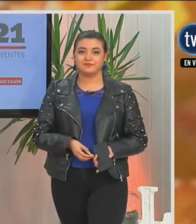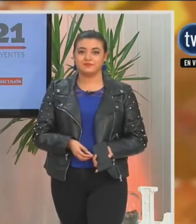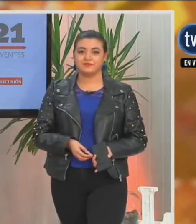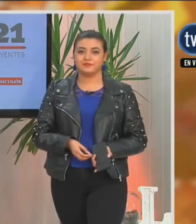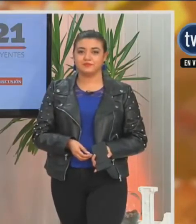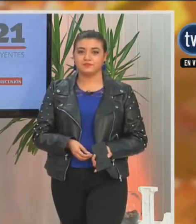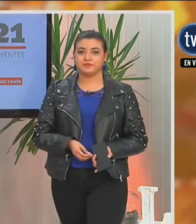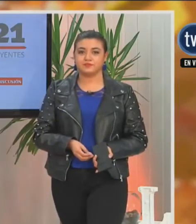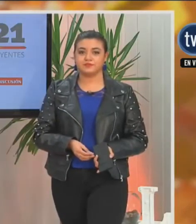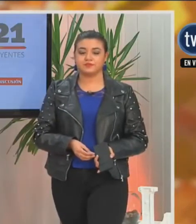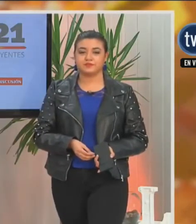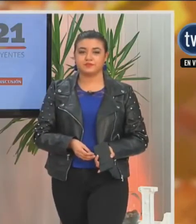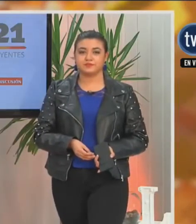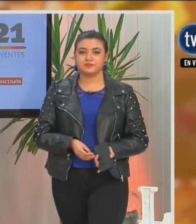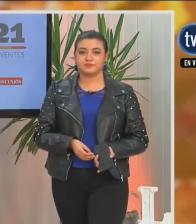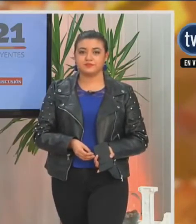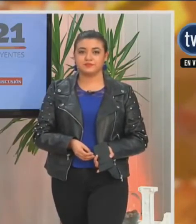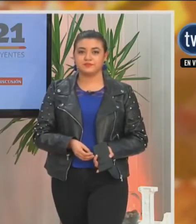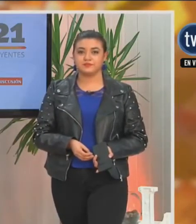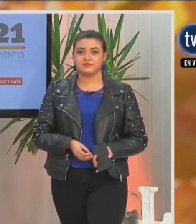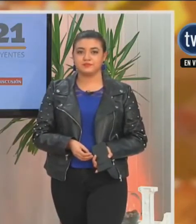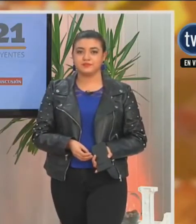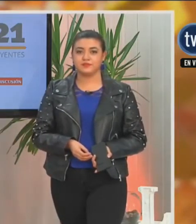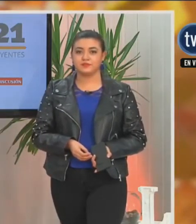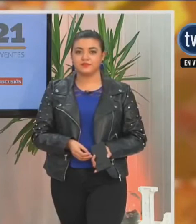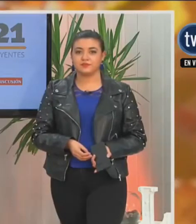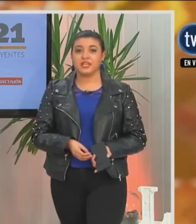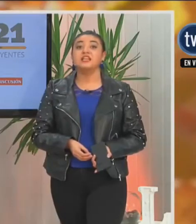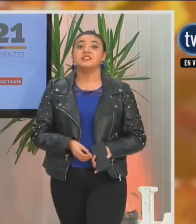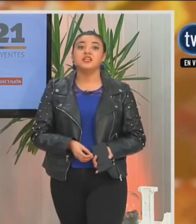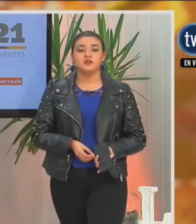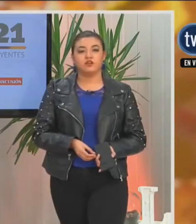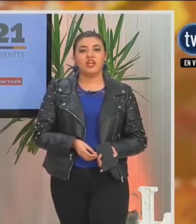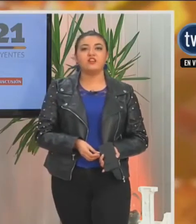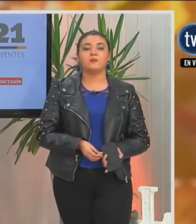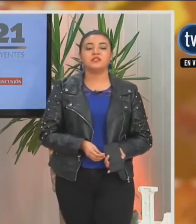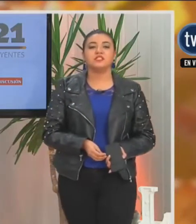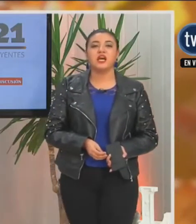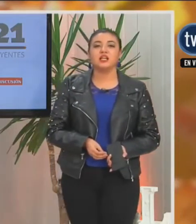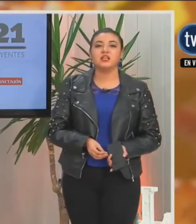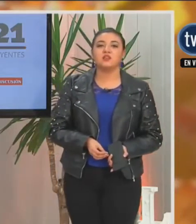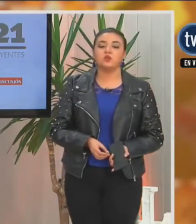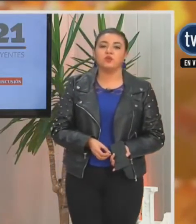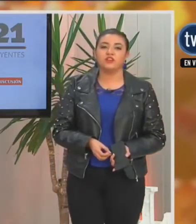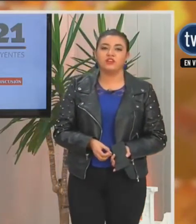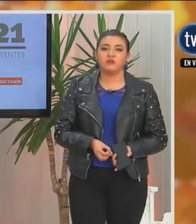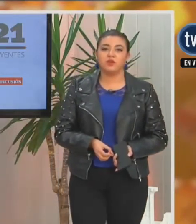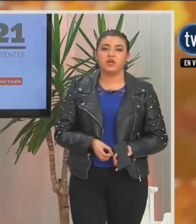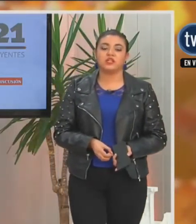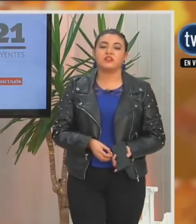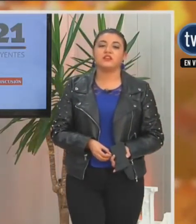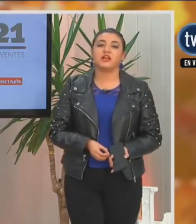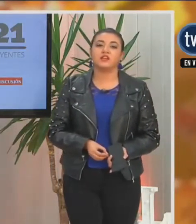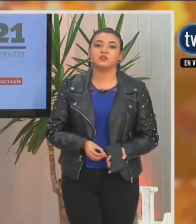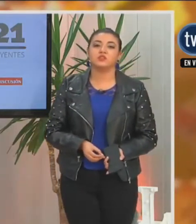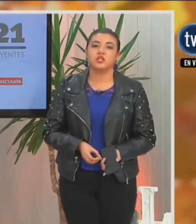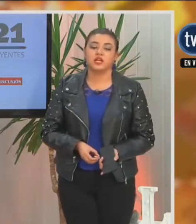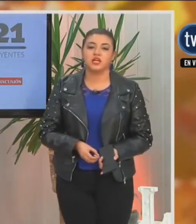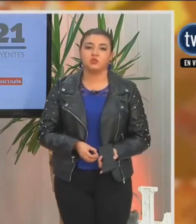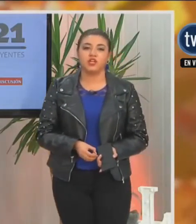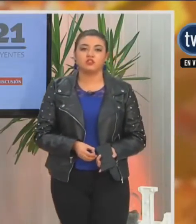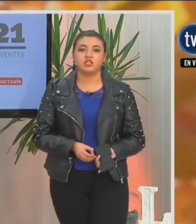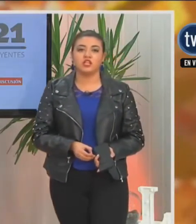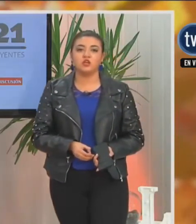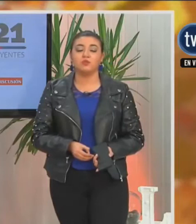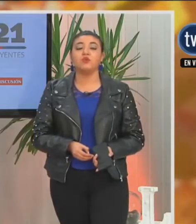aniversario de la Universidad de Concepción, que comenzará, ¿cierto?, a las 14 horas. Sí, horario especial, ya todos los viernes vamos a estar desde las 14 horas acá en la